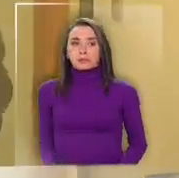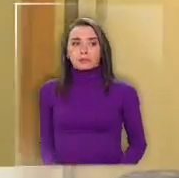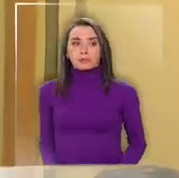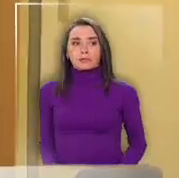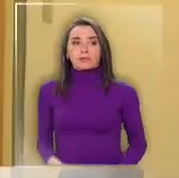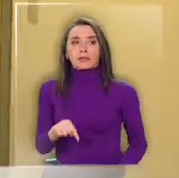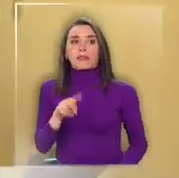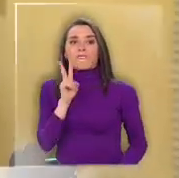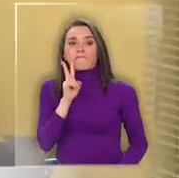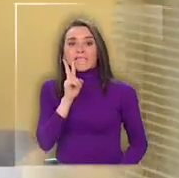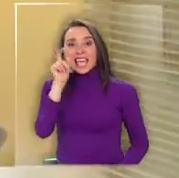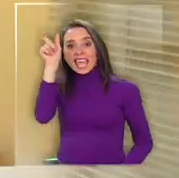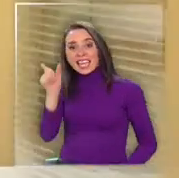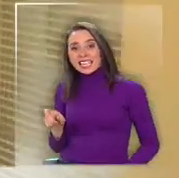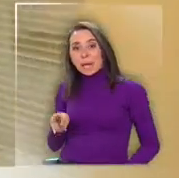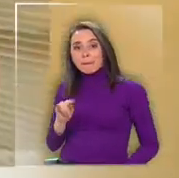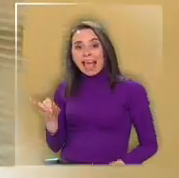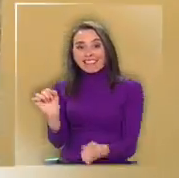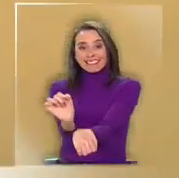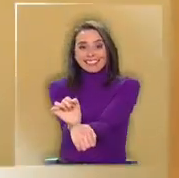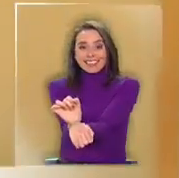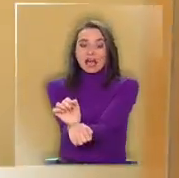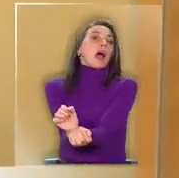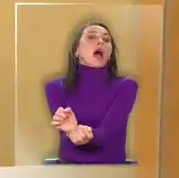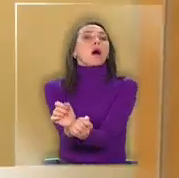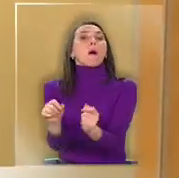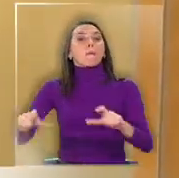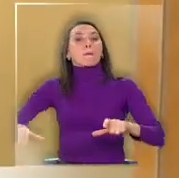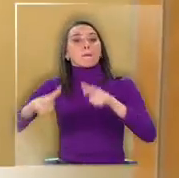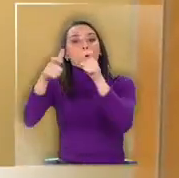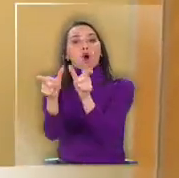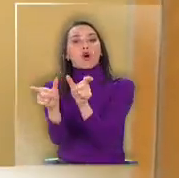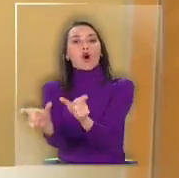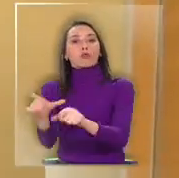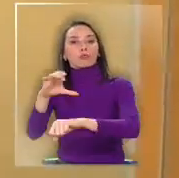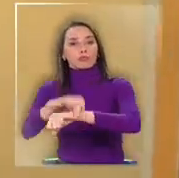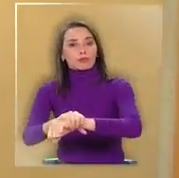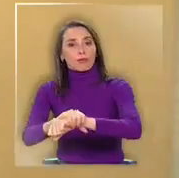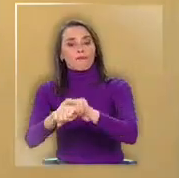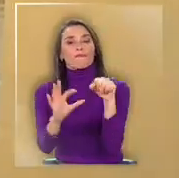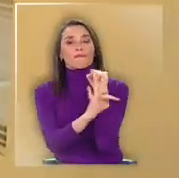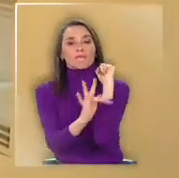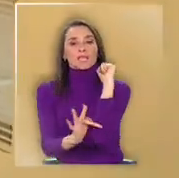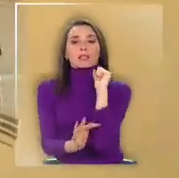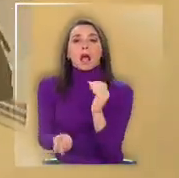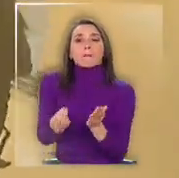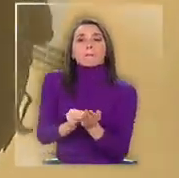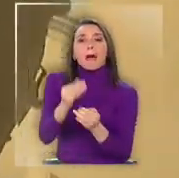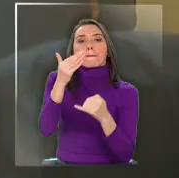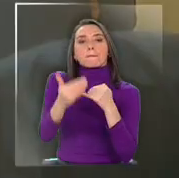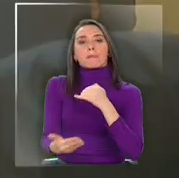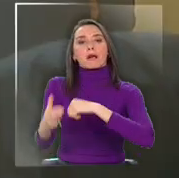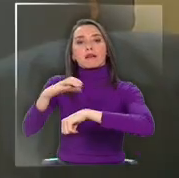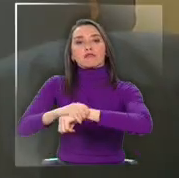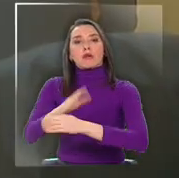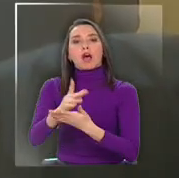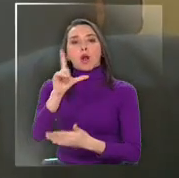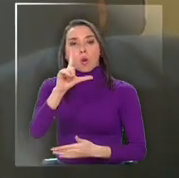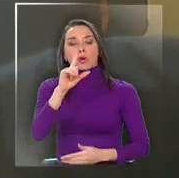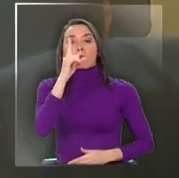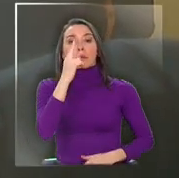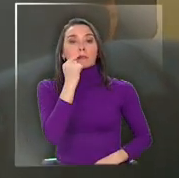Este viernes a Matías se le realizó el control de detención en Pucón. El fiscal solicitó ampliar su arresto hasta el lunes, esperando que la autopsia de Manuel